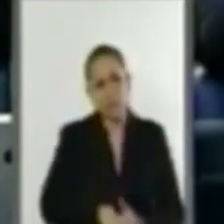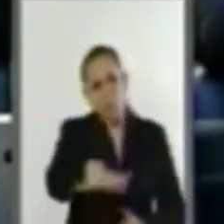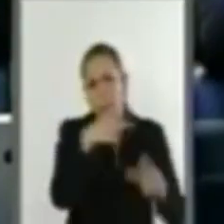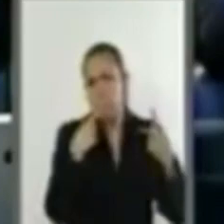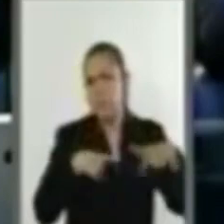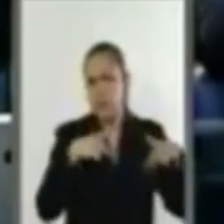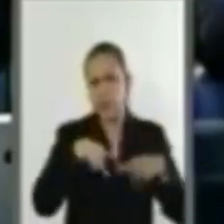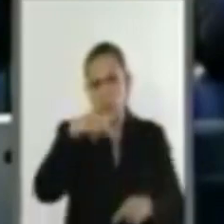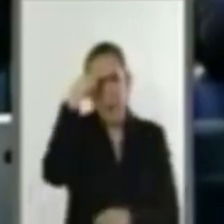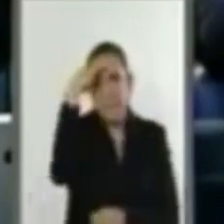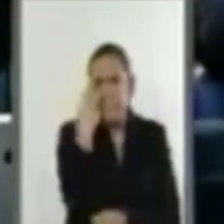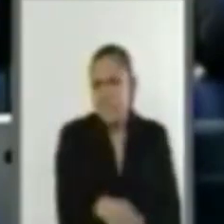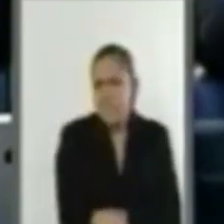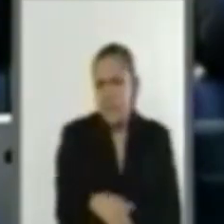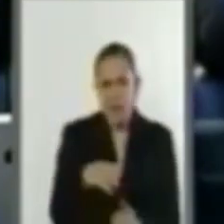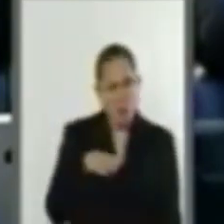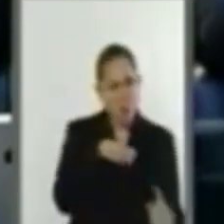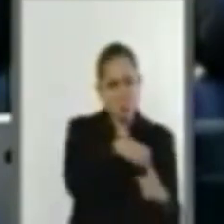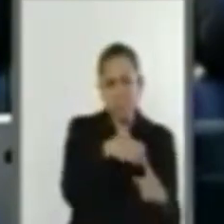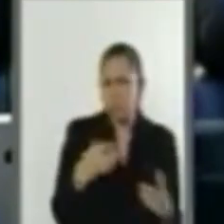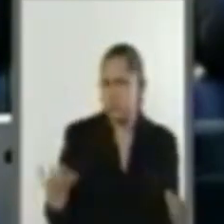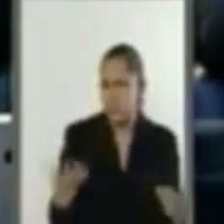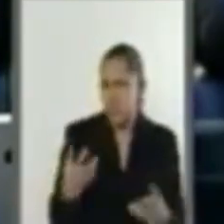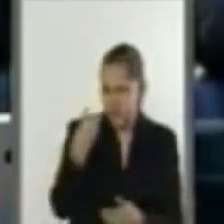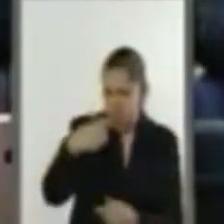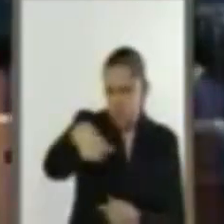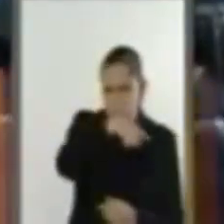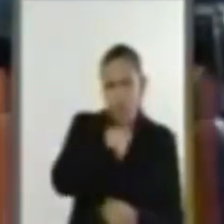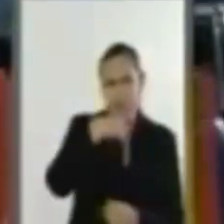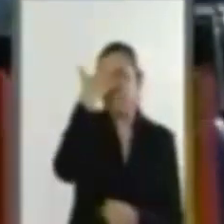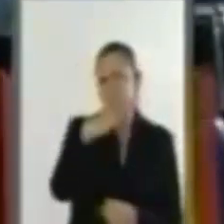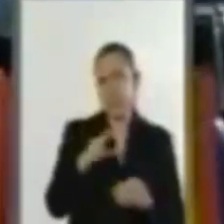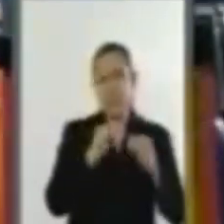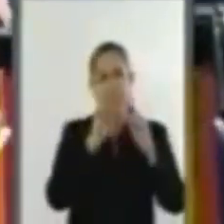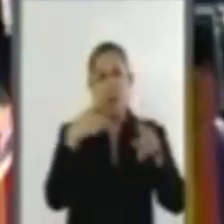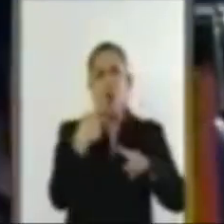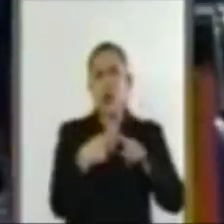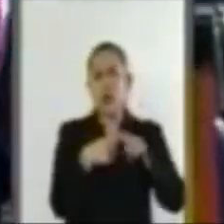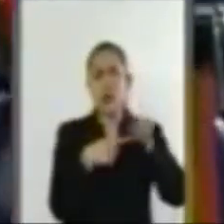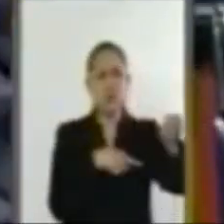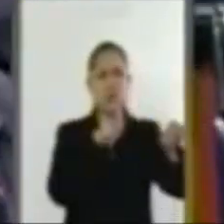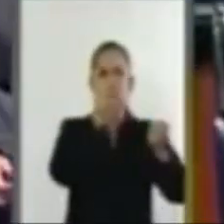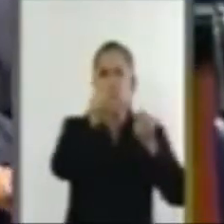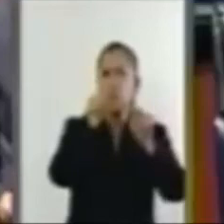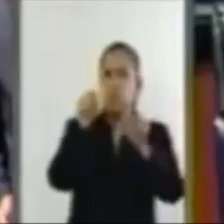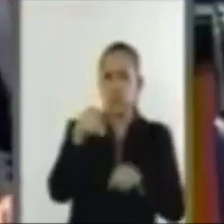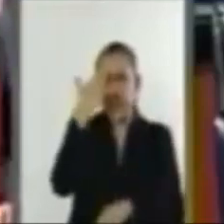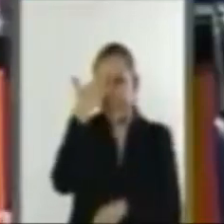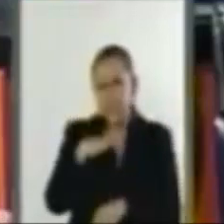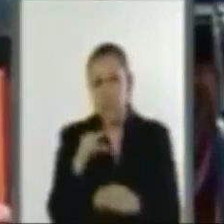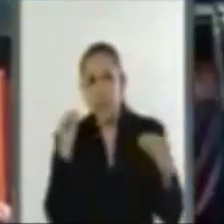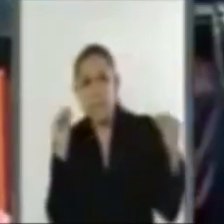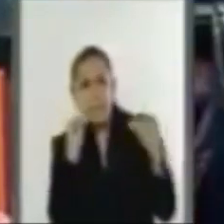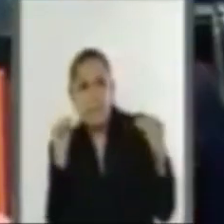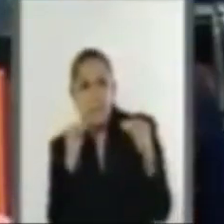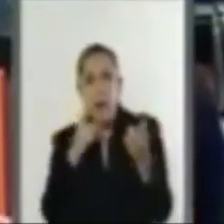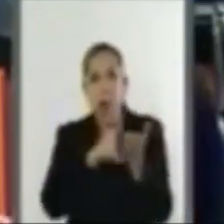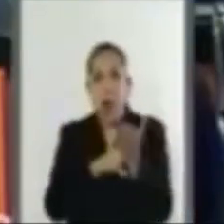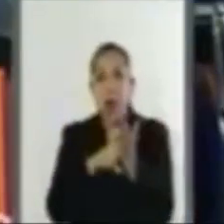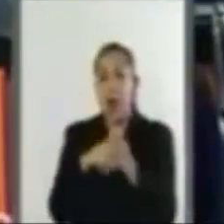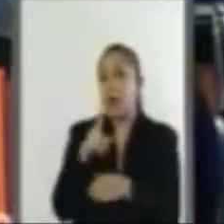queda perfectamente ubicable quienes han logrado, negociando a las